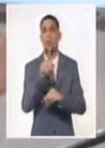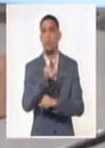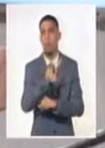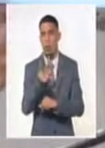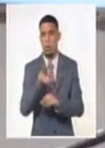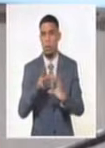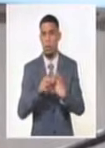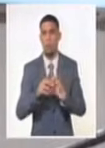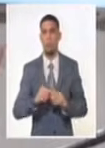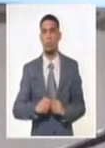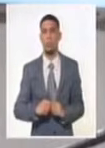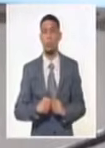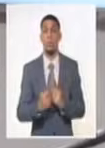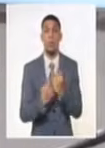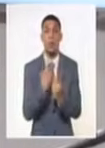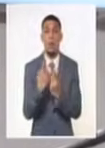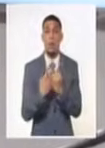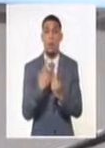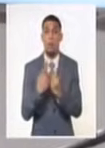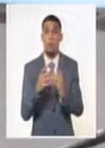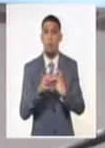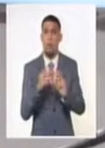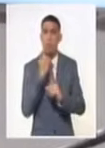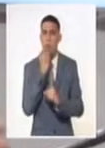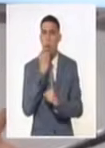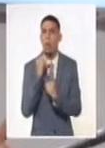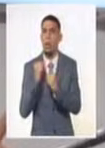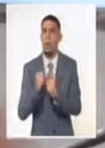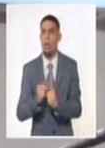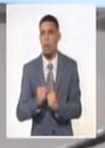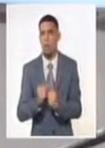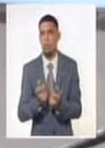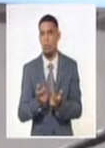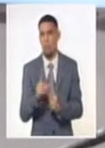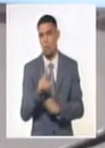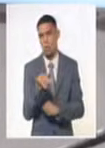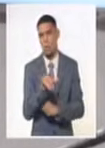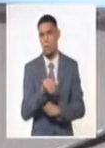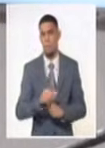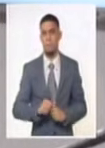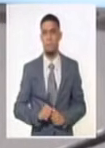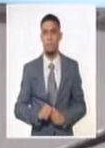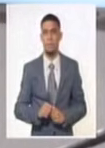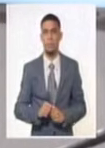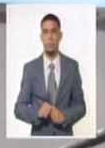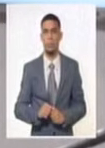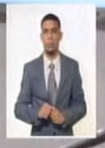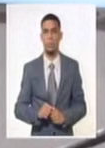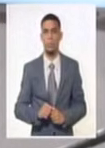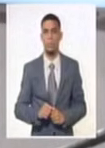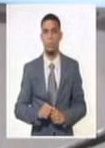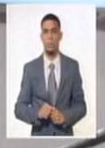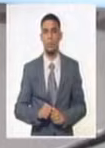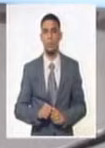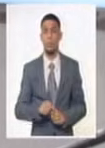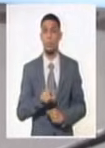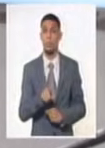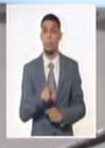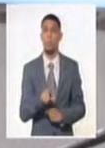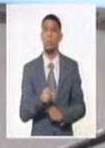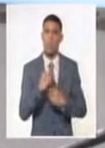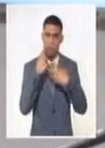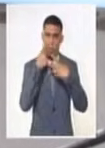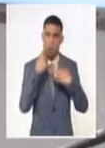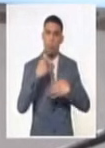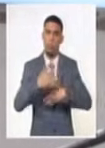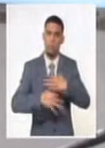más grados dentro de ese momento de formación, ¿no? Y no es el caso de los grados terminales, por lo tanto eso es un asunto importante que hemos